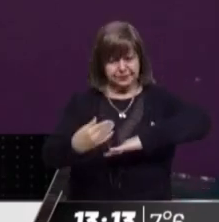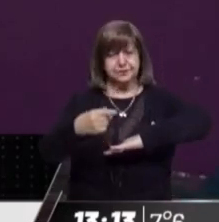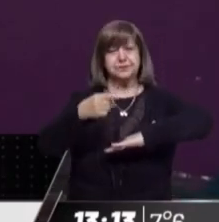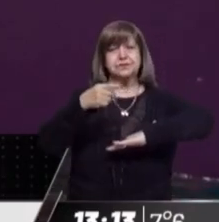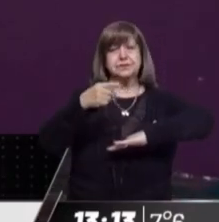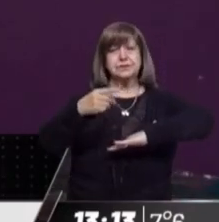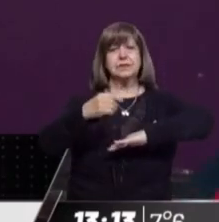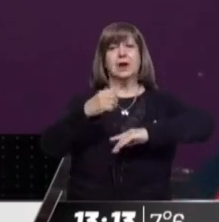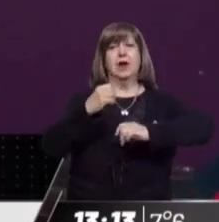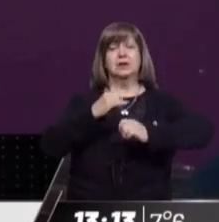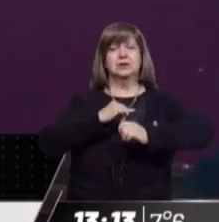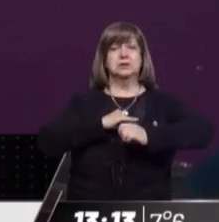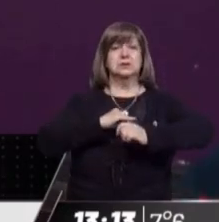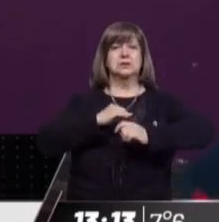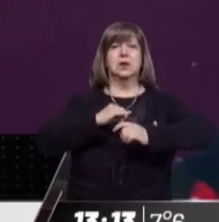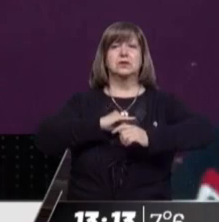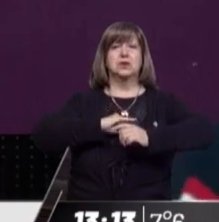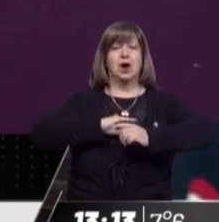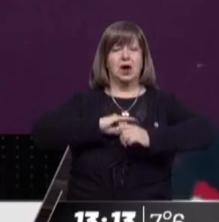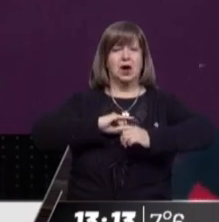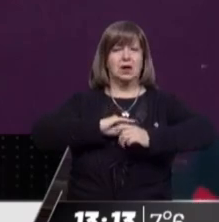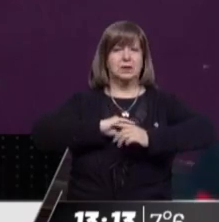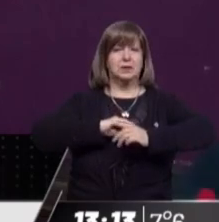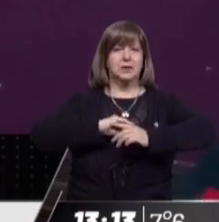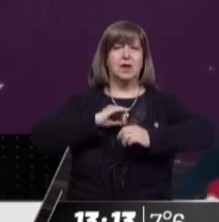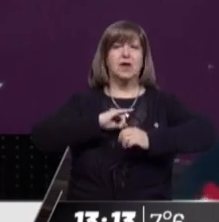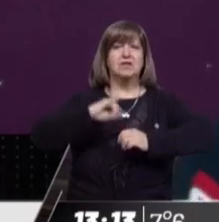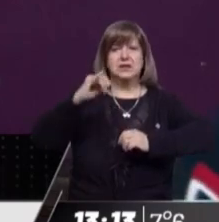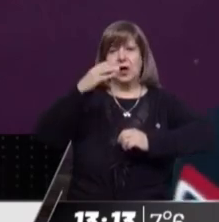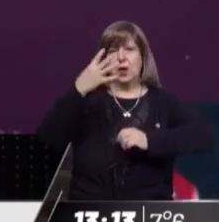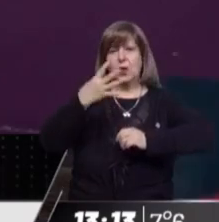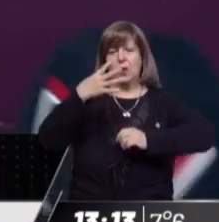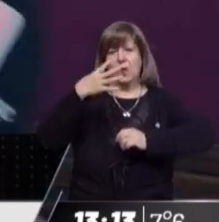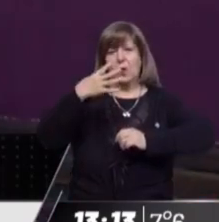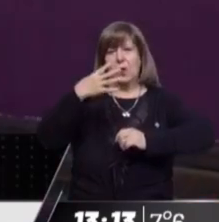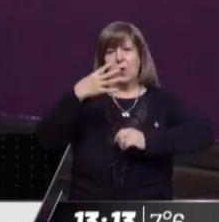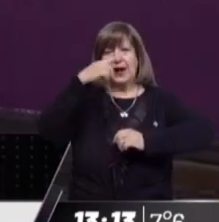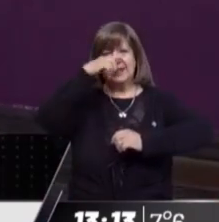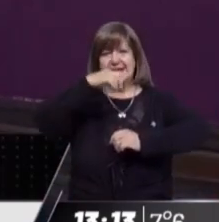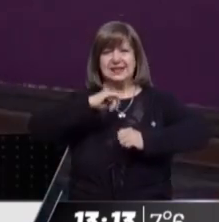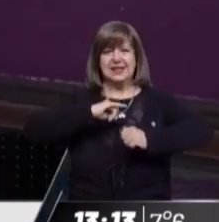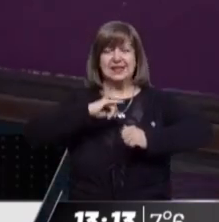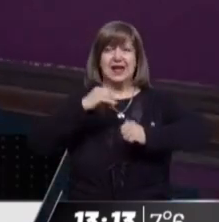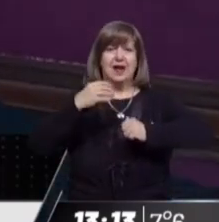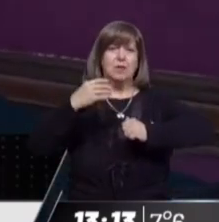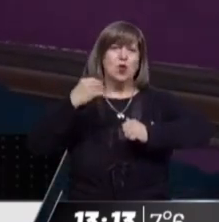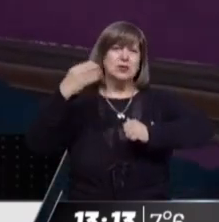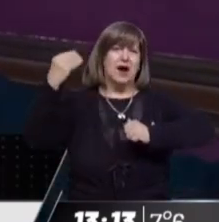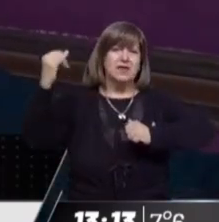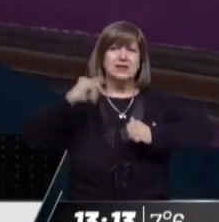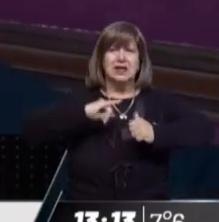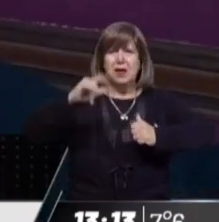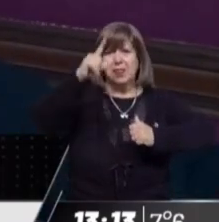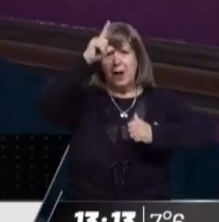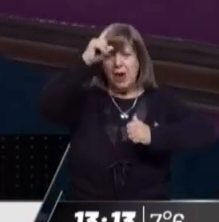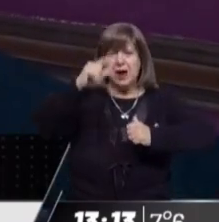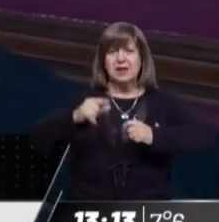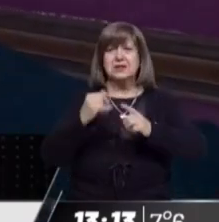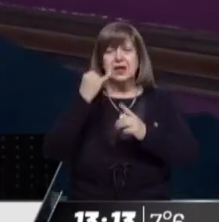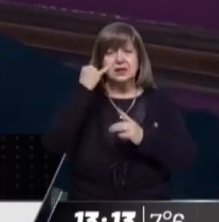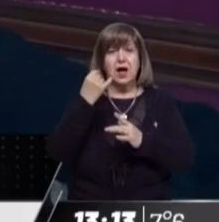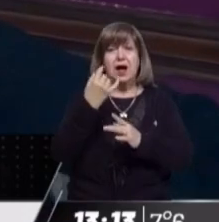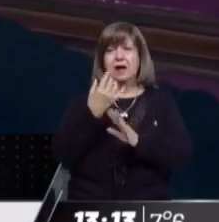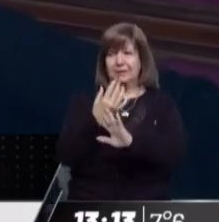denuncias En cuánto tiempo y Y por qué no está detenido Ahora tiene un pedido de captura tiene un pedido de captura hace 4